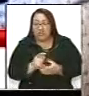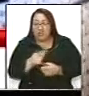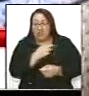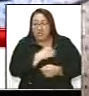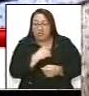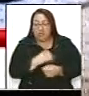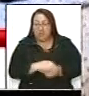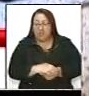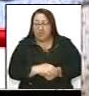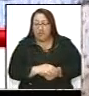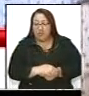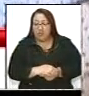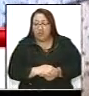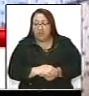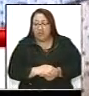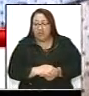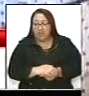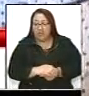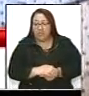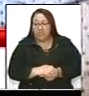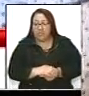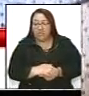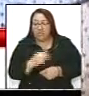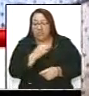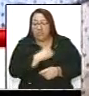Ejecutivo al momento de dar